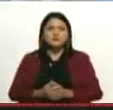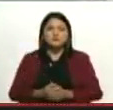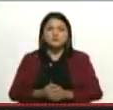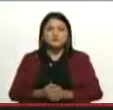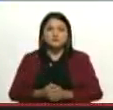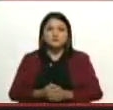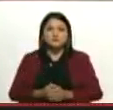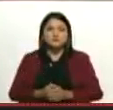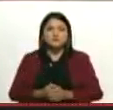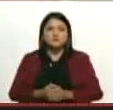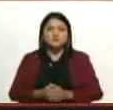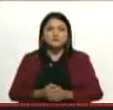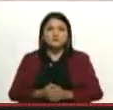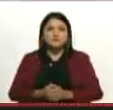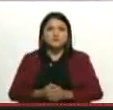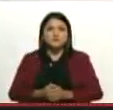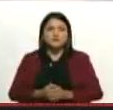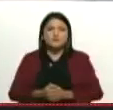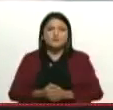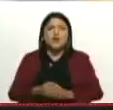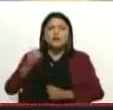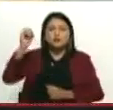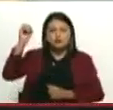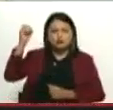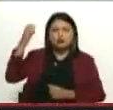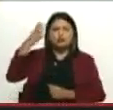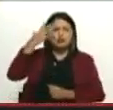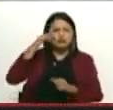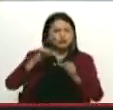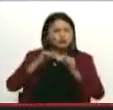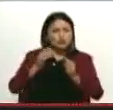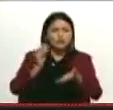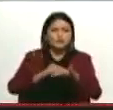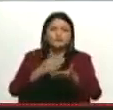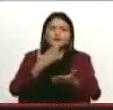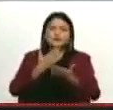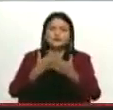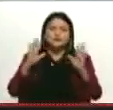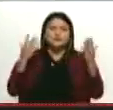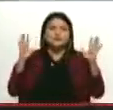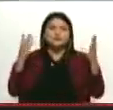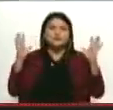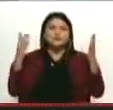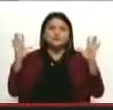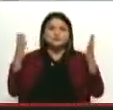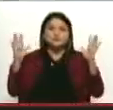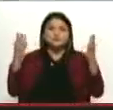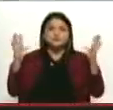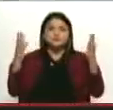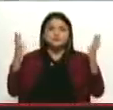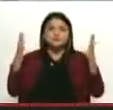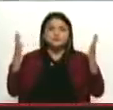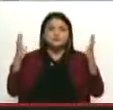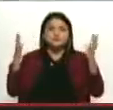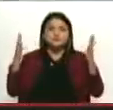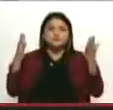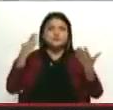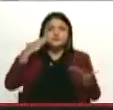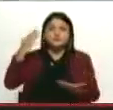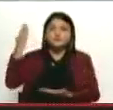que el sol vuelve a salir Muchísimas gracias bien